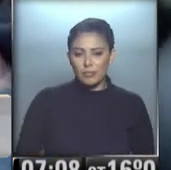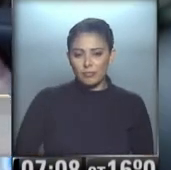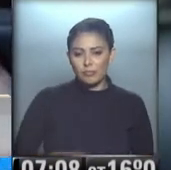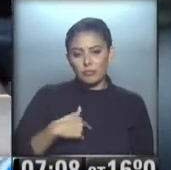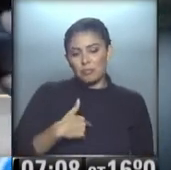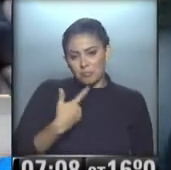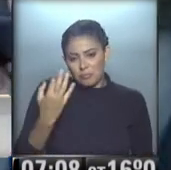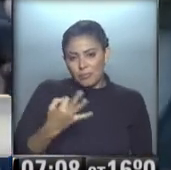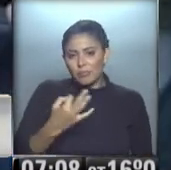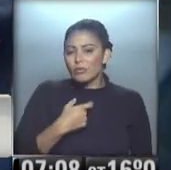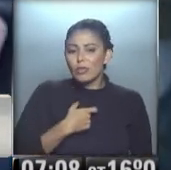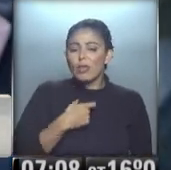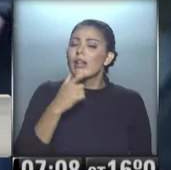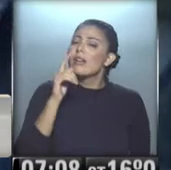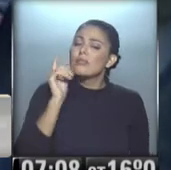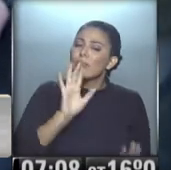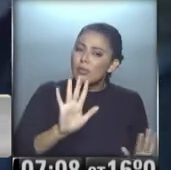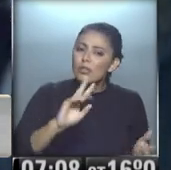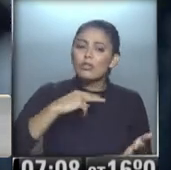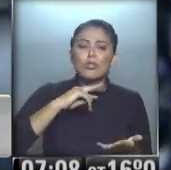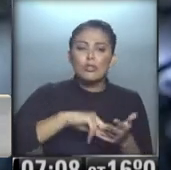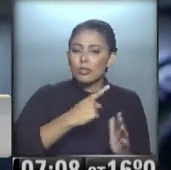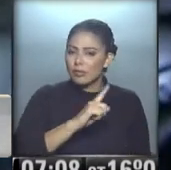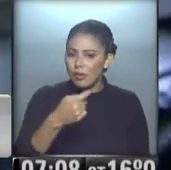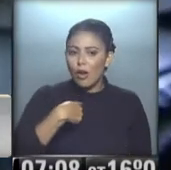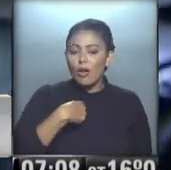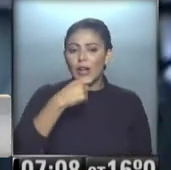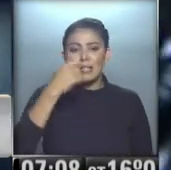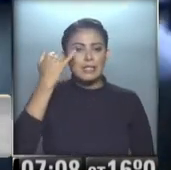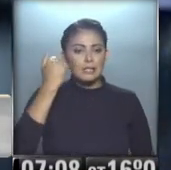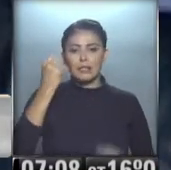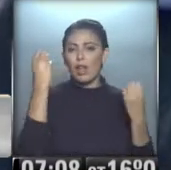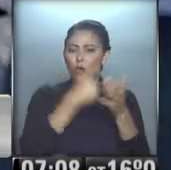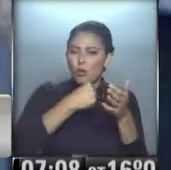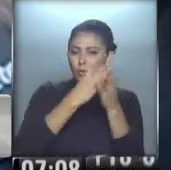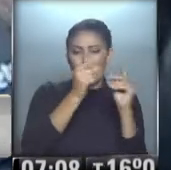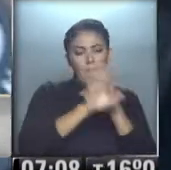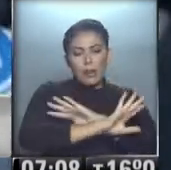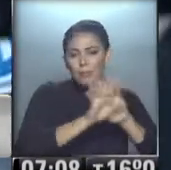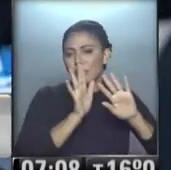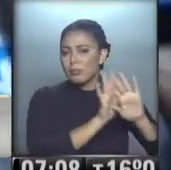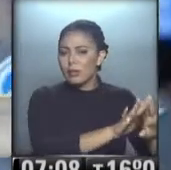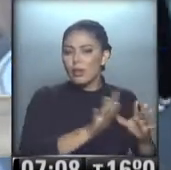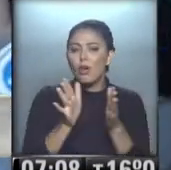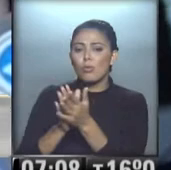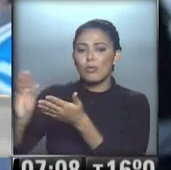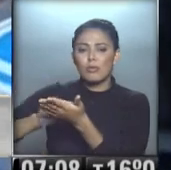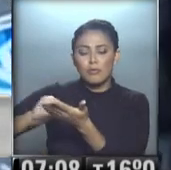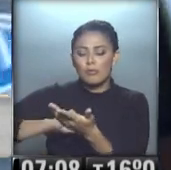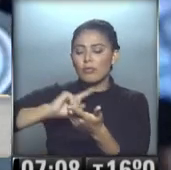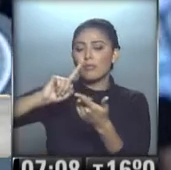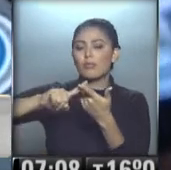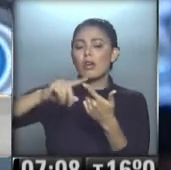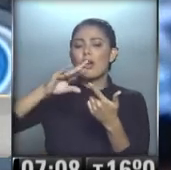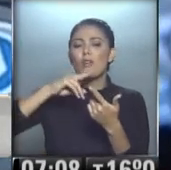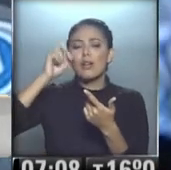conforme. Yo no quiere decir, chicos, que con esto voy a dejar de seguir luchando, conjunto con el doctor D'Antona, el doctor